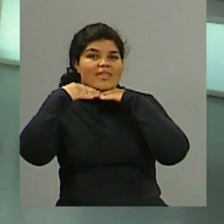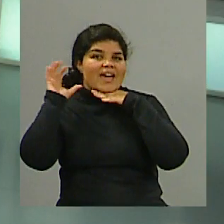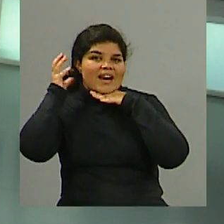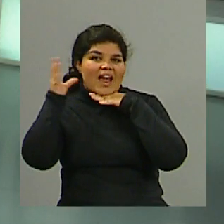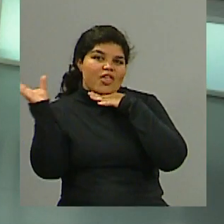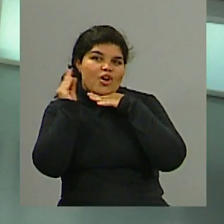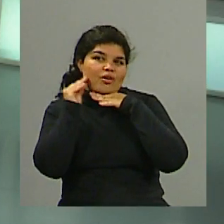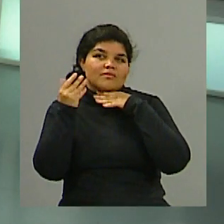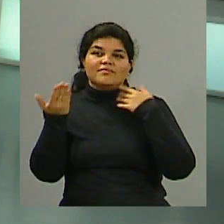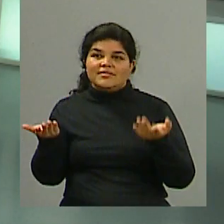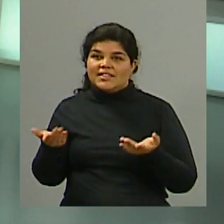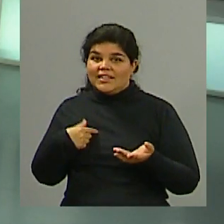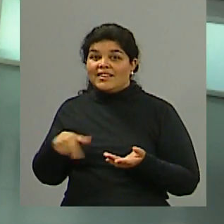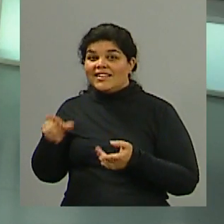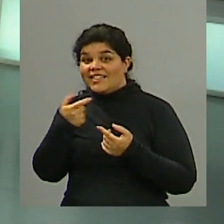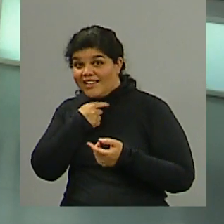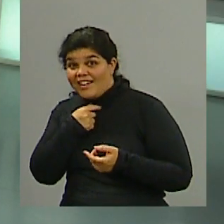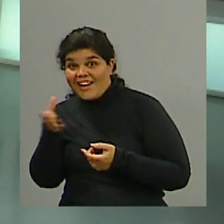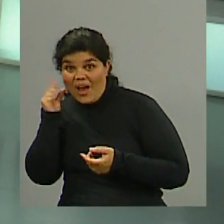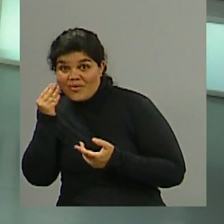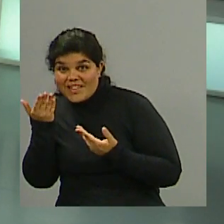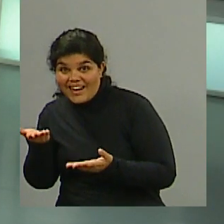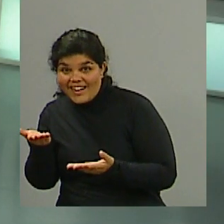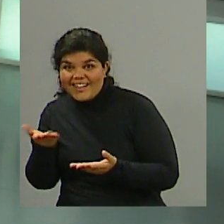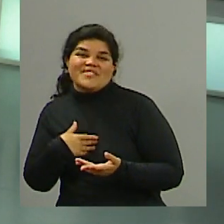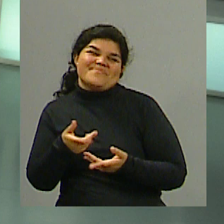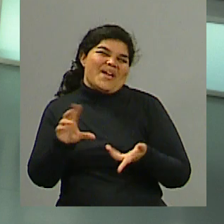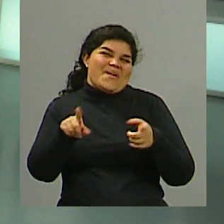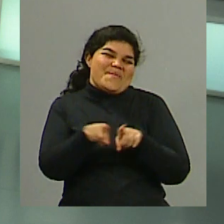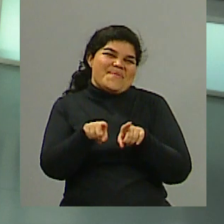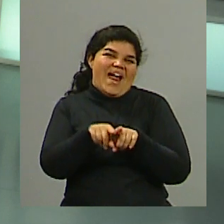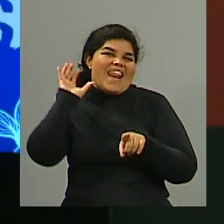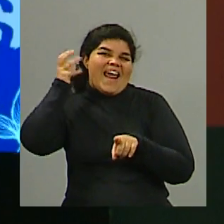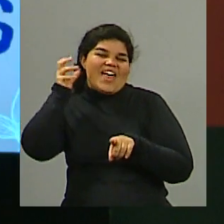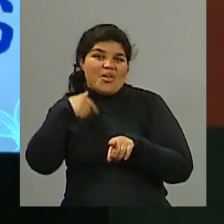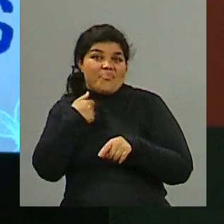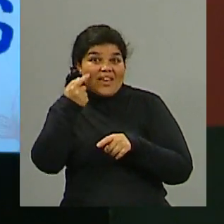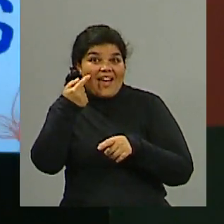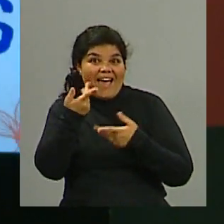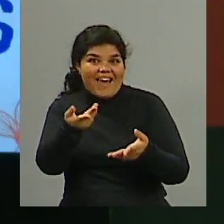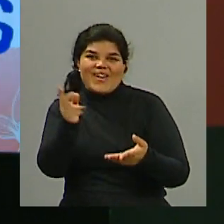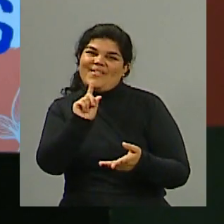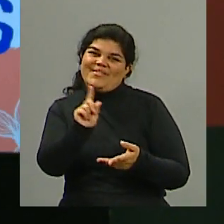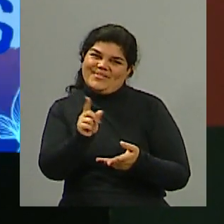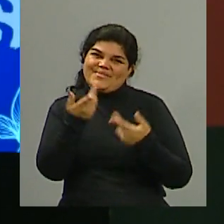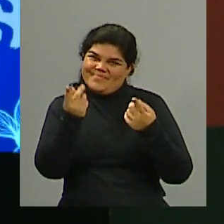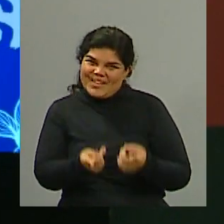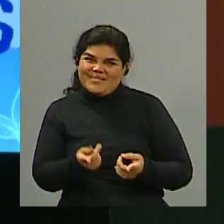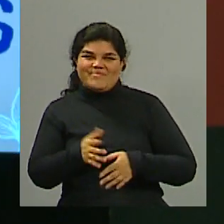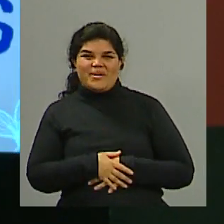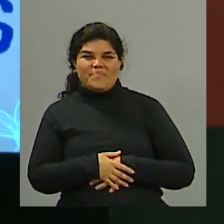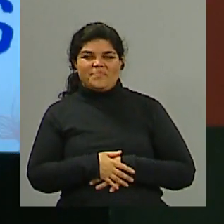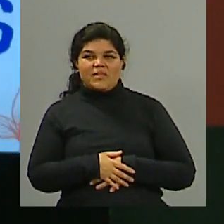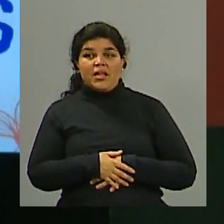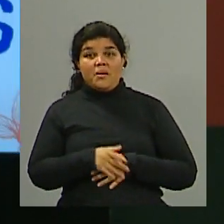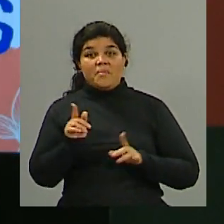es de radio? Porque dice, ¿querés escucharlos? Estamos hablando de radio y también lo vas a poder ver. Vamos a verlos, vamos a disfrutar